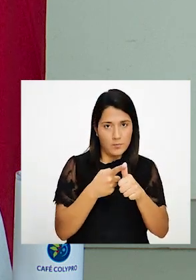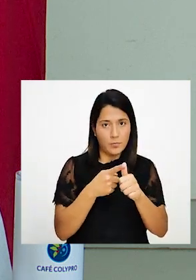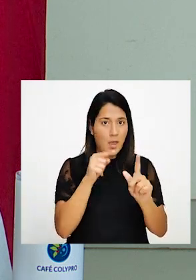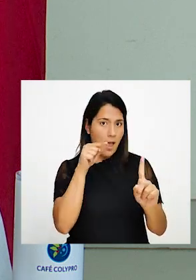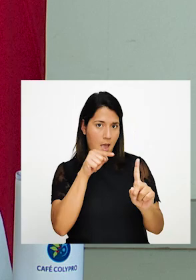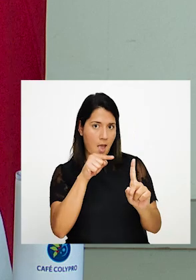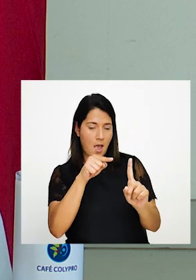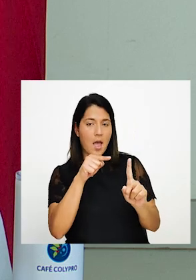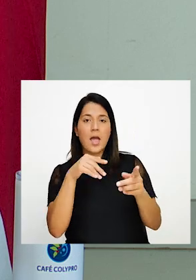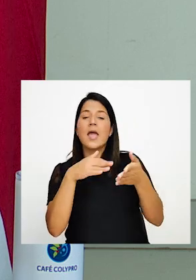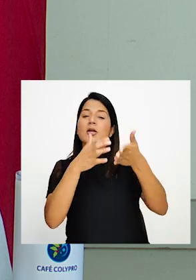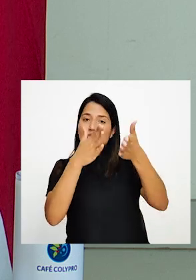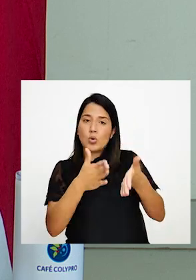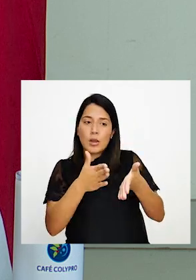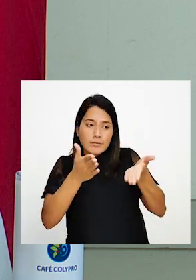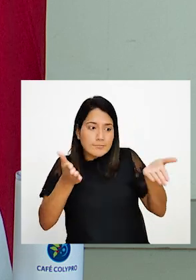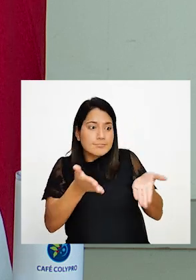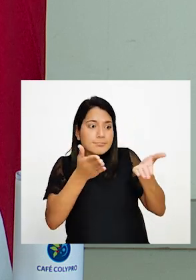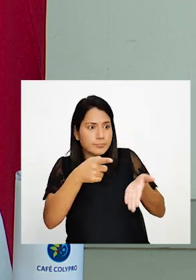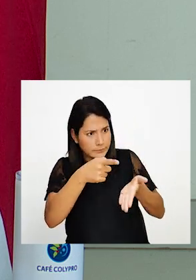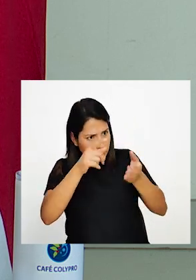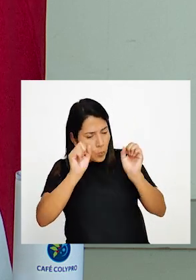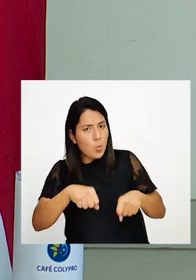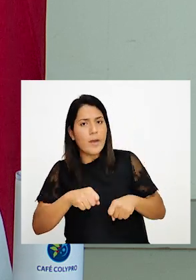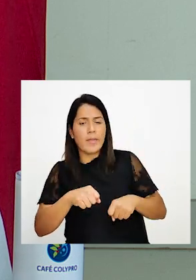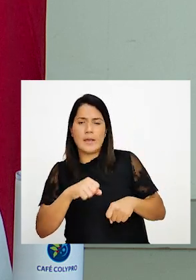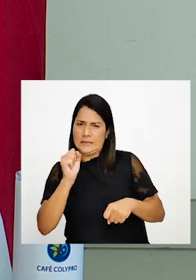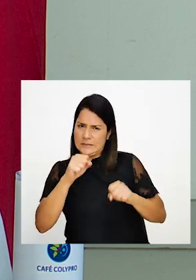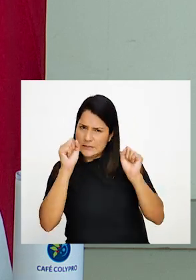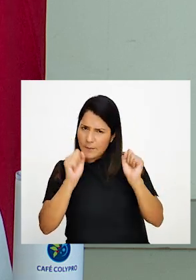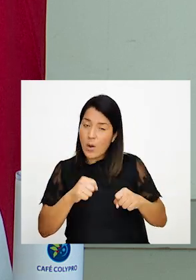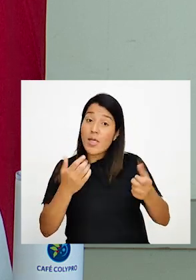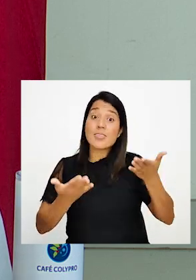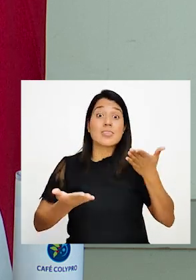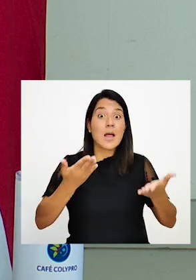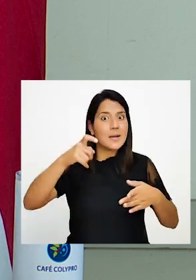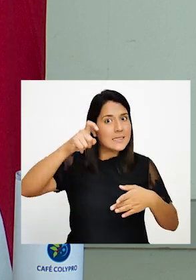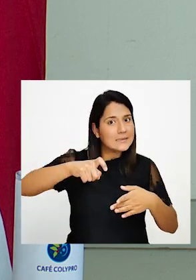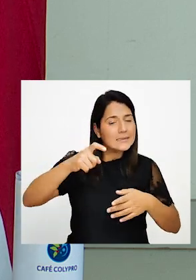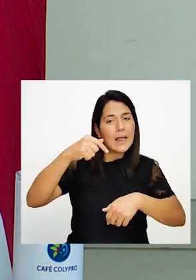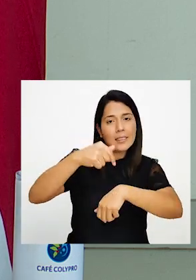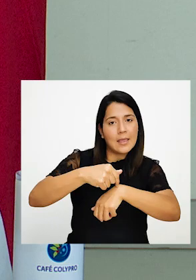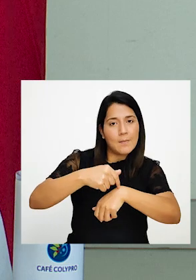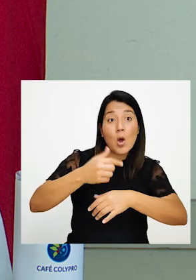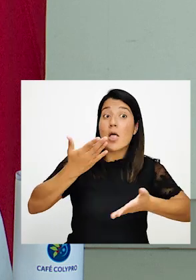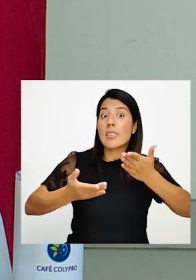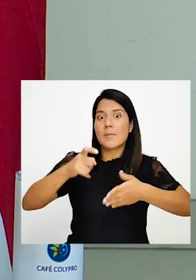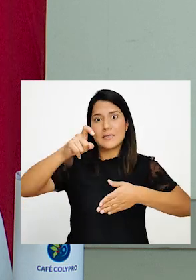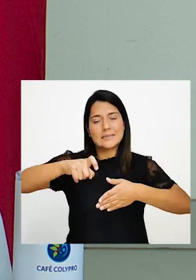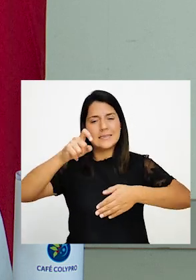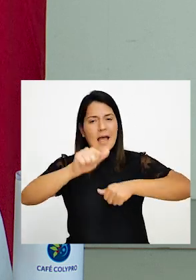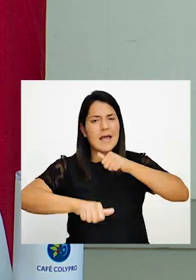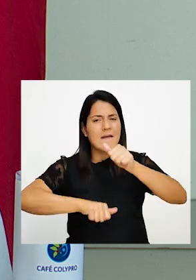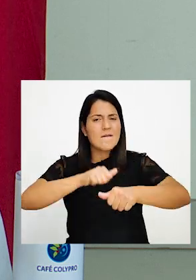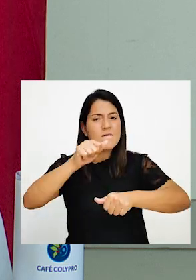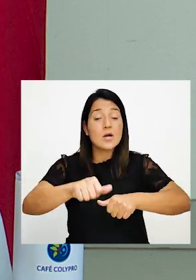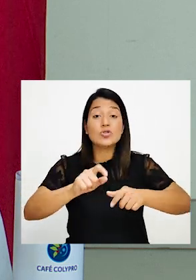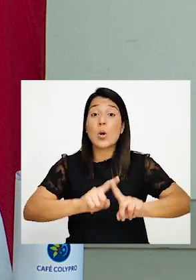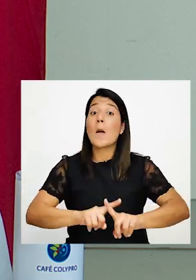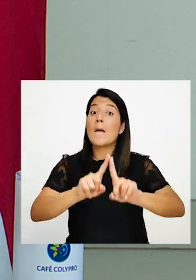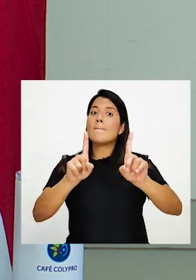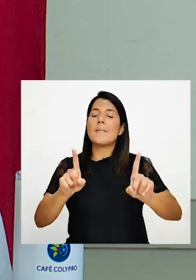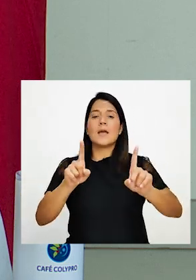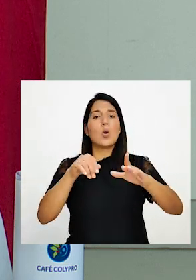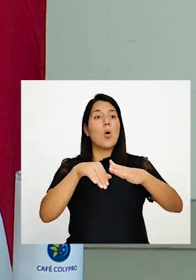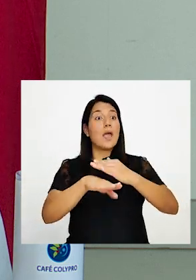al chico, ¿verdad? Que sí puede, que sí se puede, que tal vez requiera tiempo, que tal vez requiere esfuerzo, pero que no en la vida.